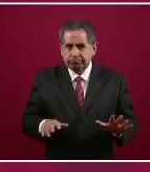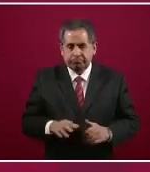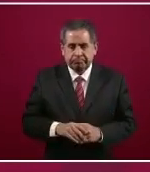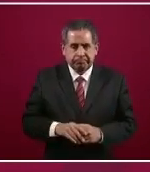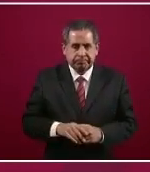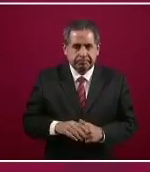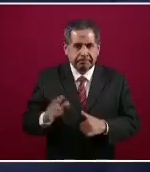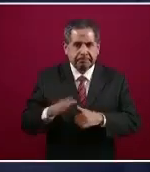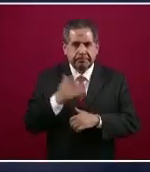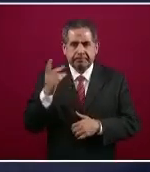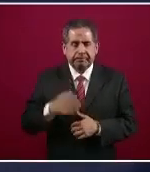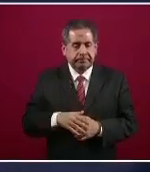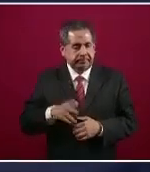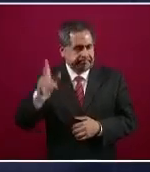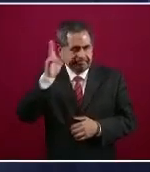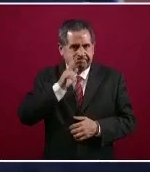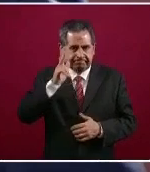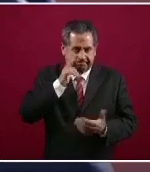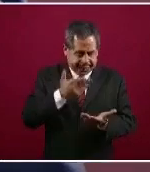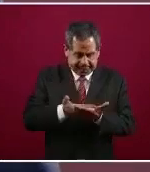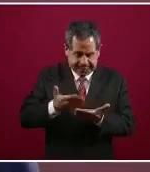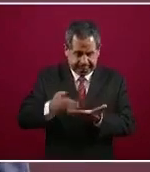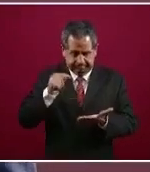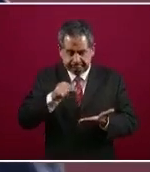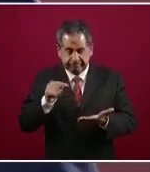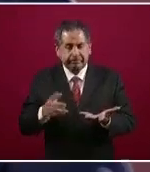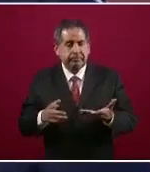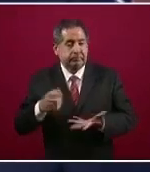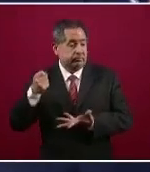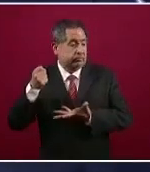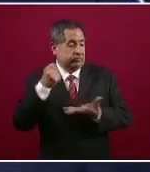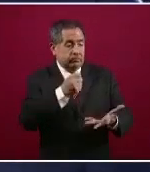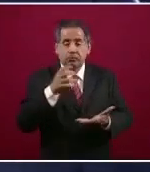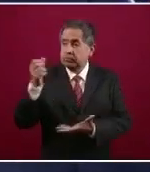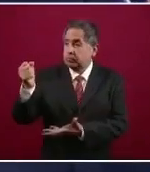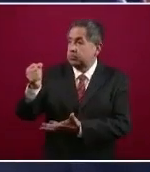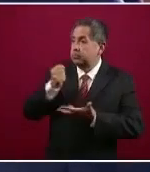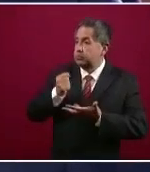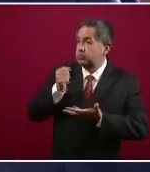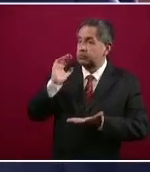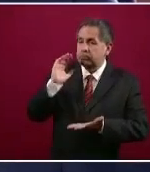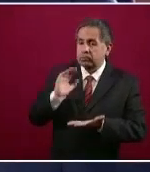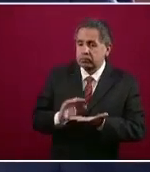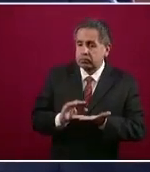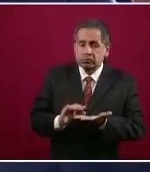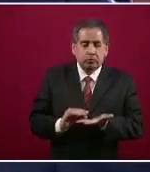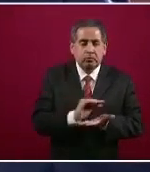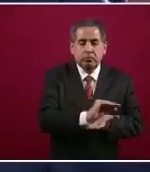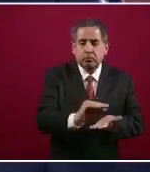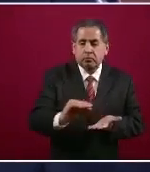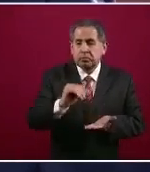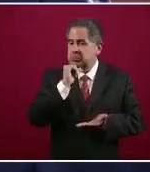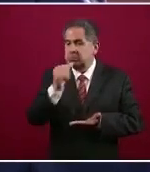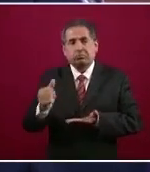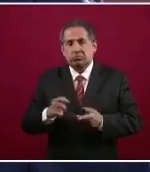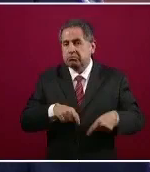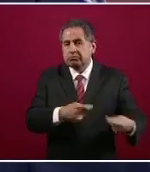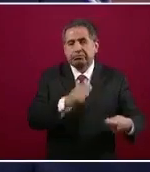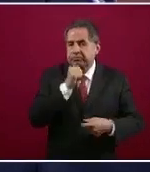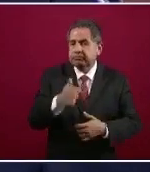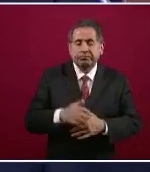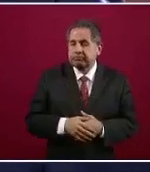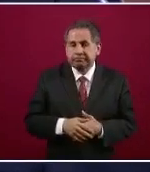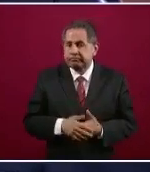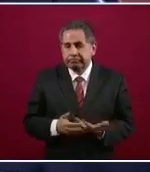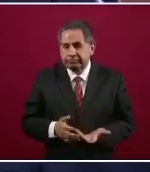porque tenemos pruebas de que no llegaba el dinero que recibían las organizaciones, es